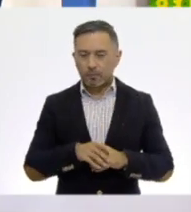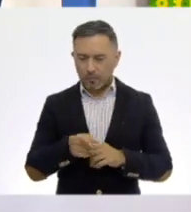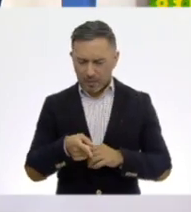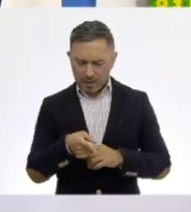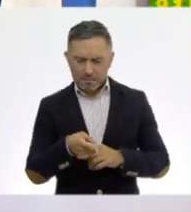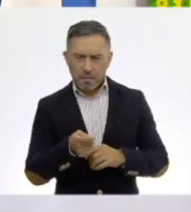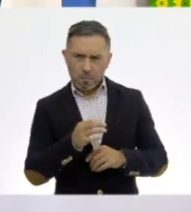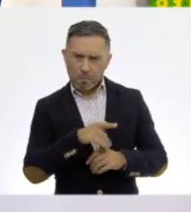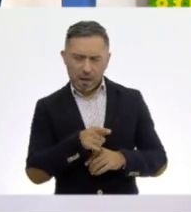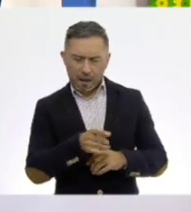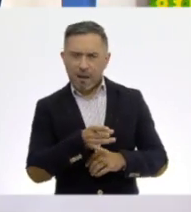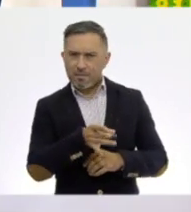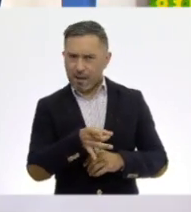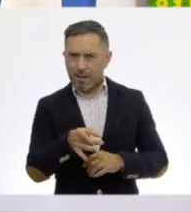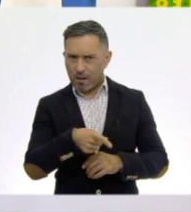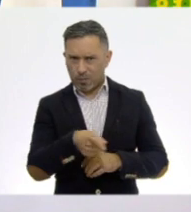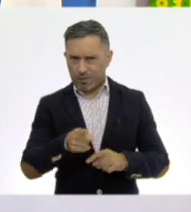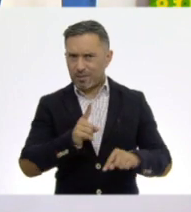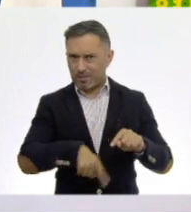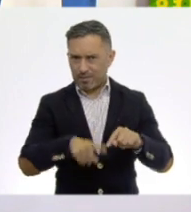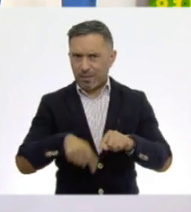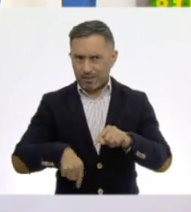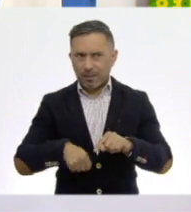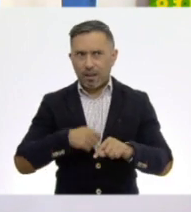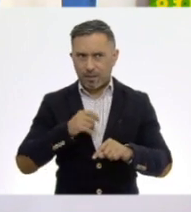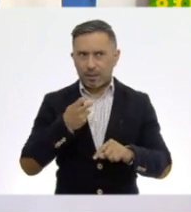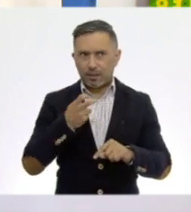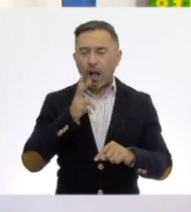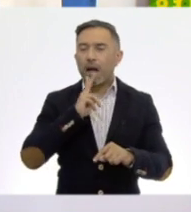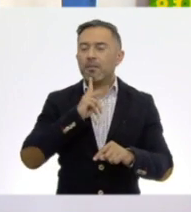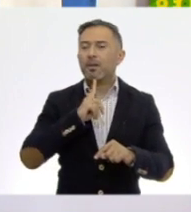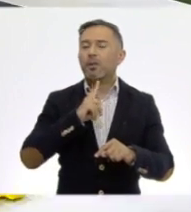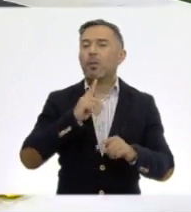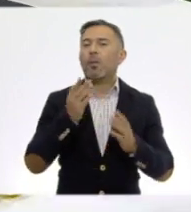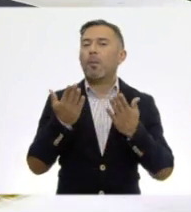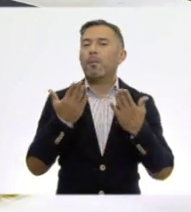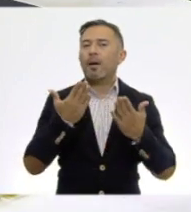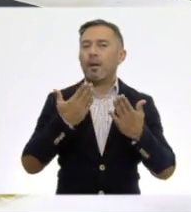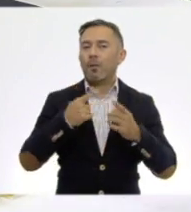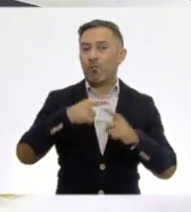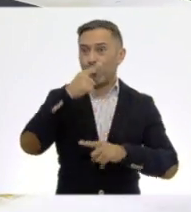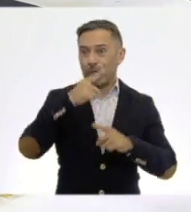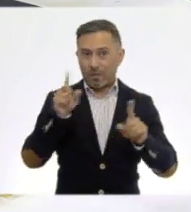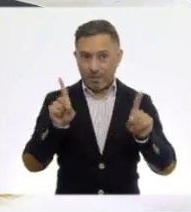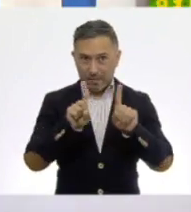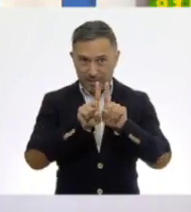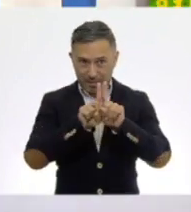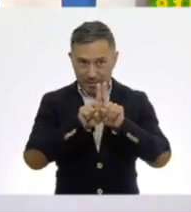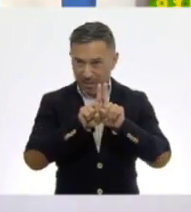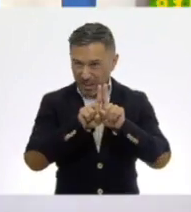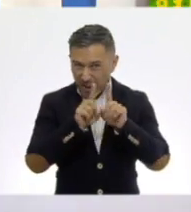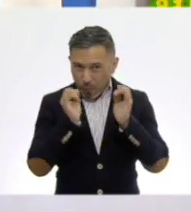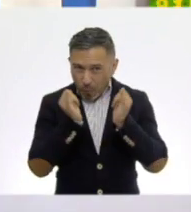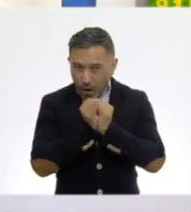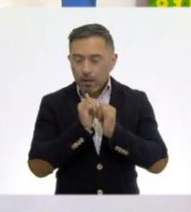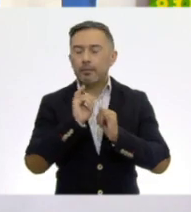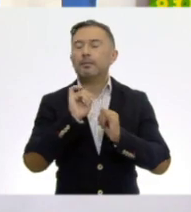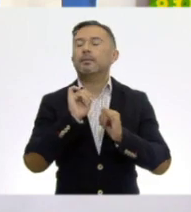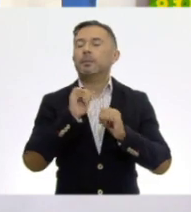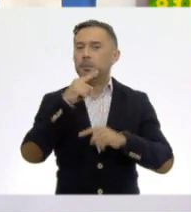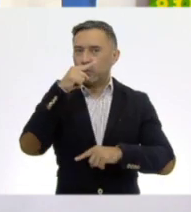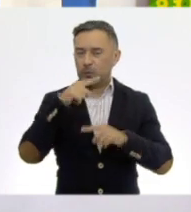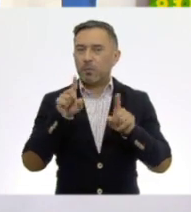hechas. Exactamente. Esta, vamos a comparar, ¿tiene la misma longitud? Sí. Muy bien. Correcto, tiene la misma